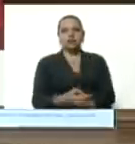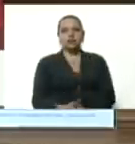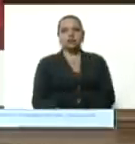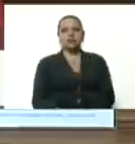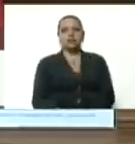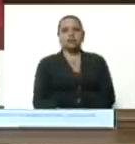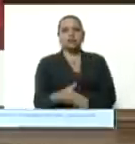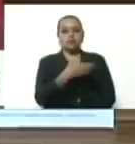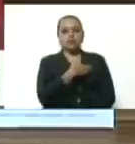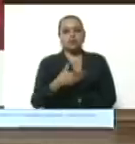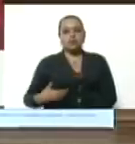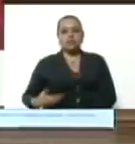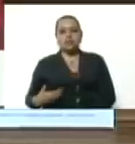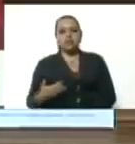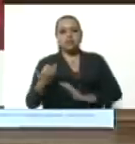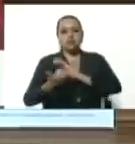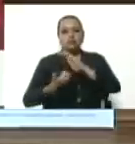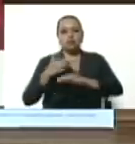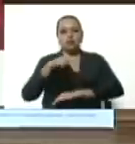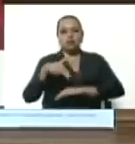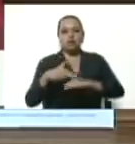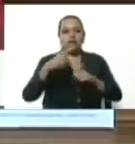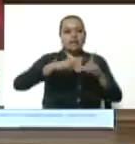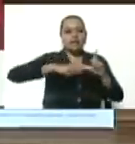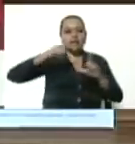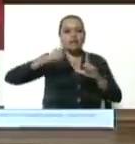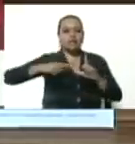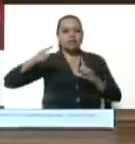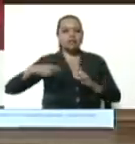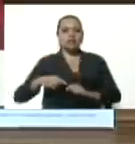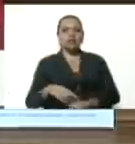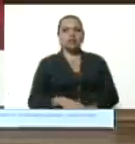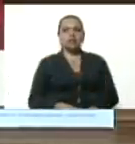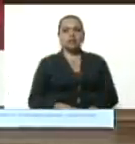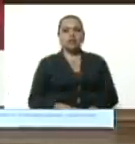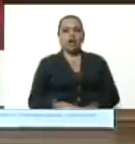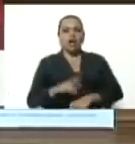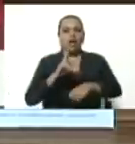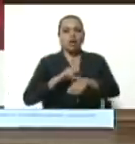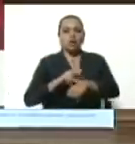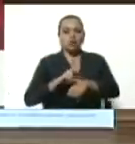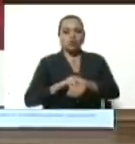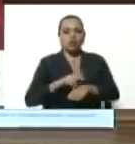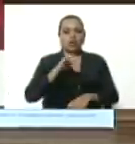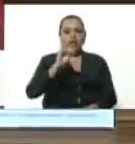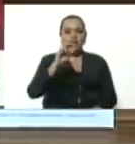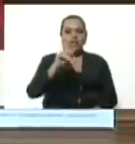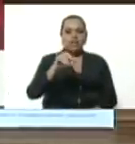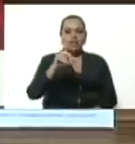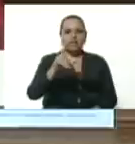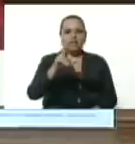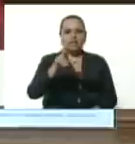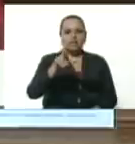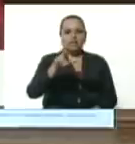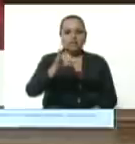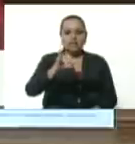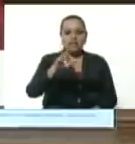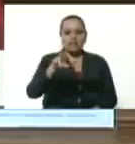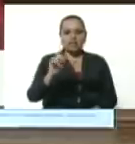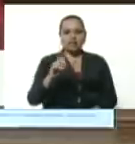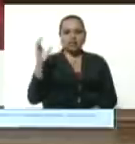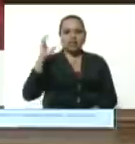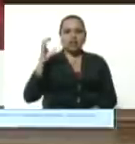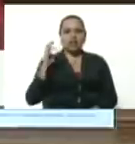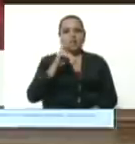Salazar, presidente del Instituto Nacional de Estadística, a la doctora Indira Mayra Alfonso Izaguirre,